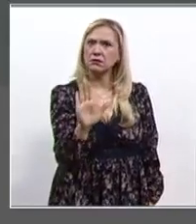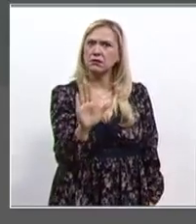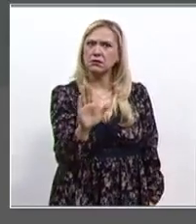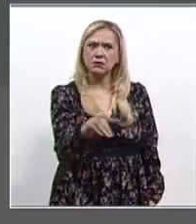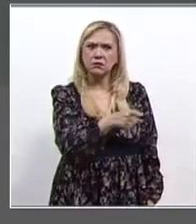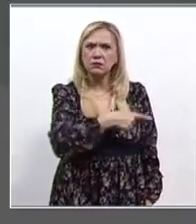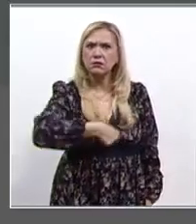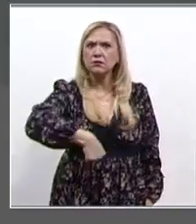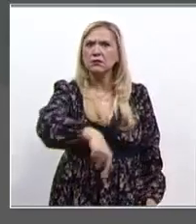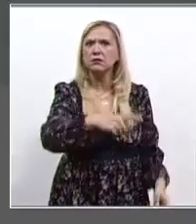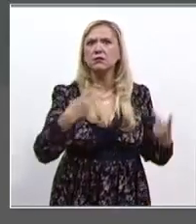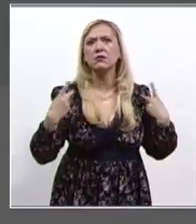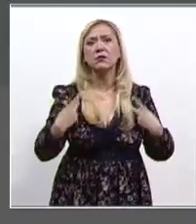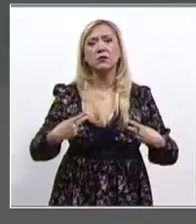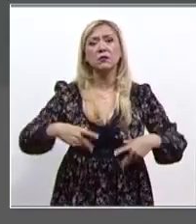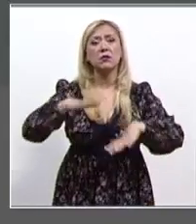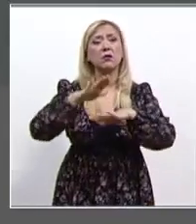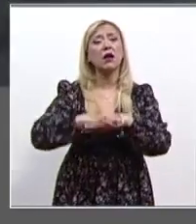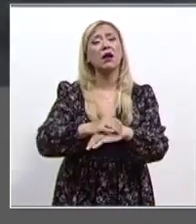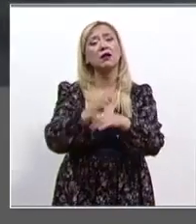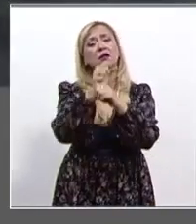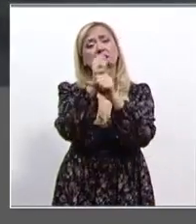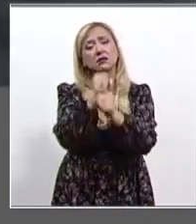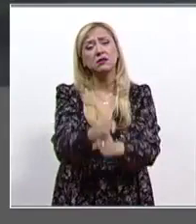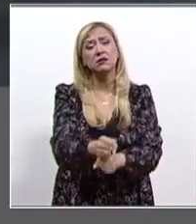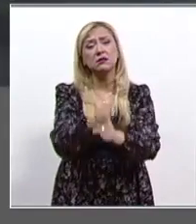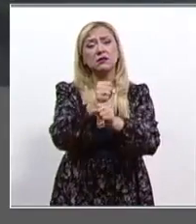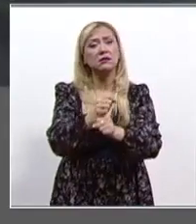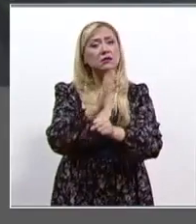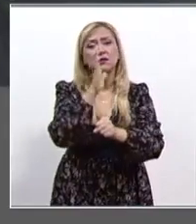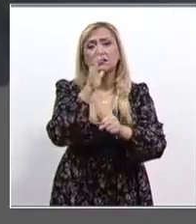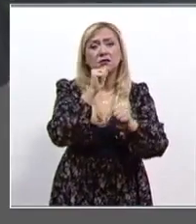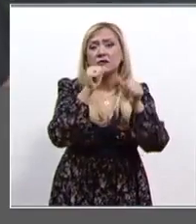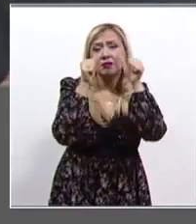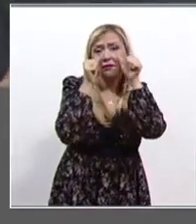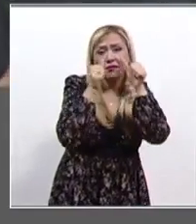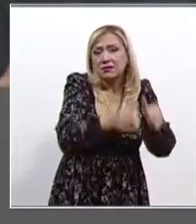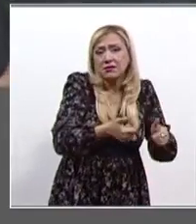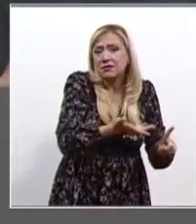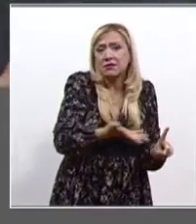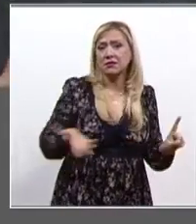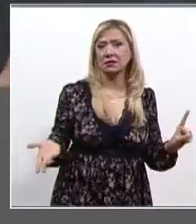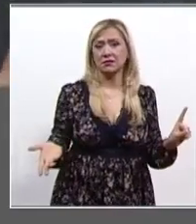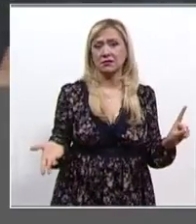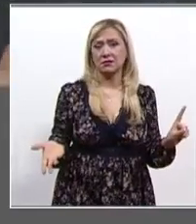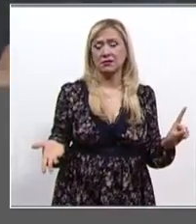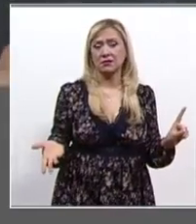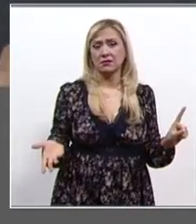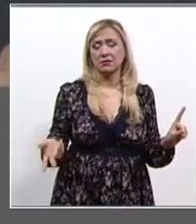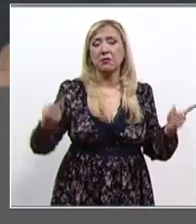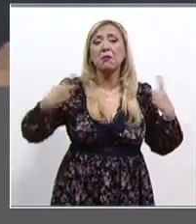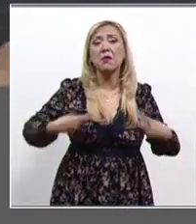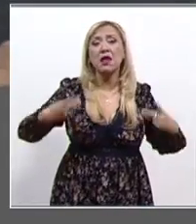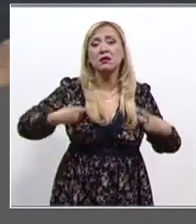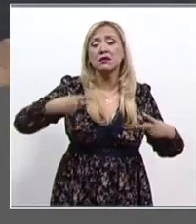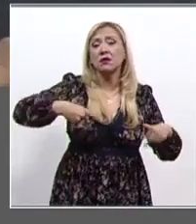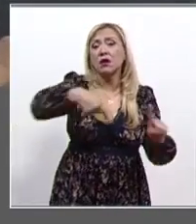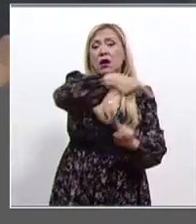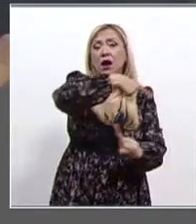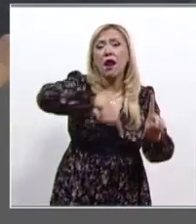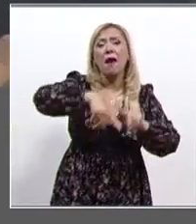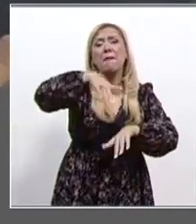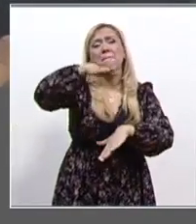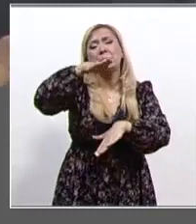desamparo ¿a quiénes? Pues a quienes más lo necesitan, las personas